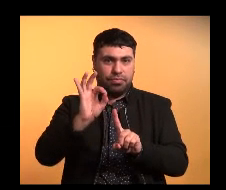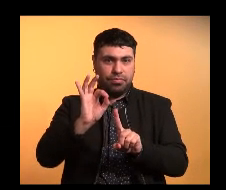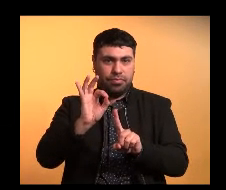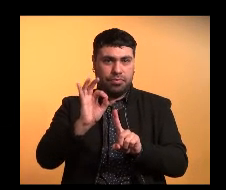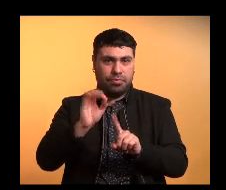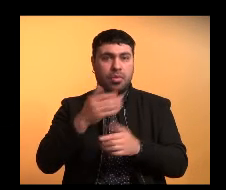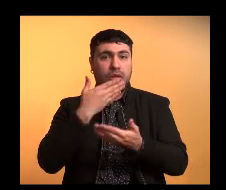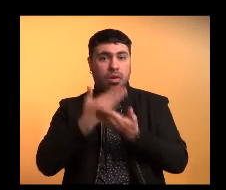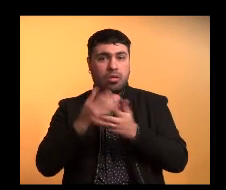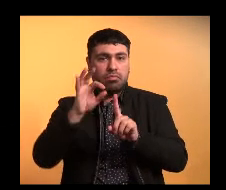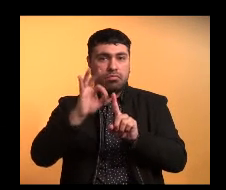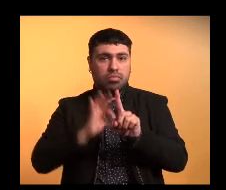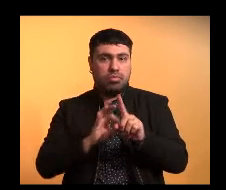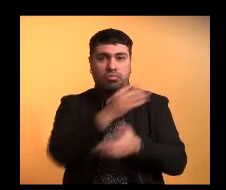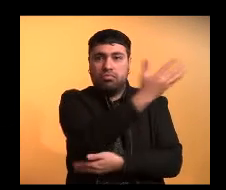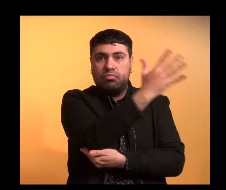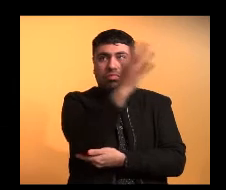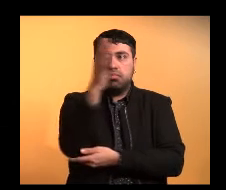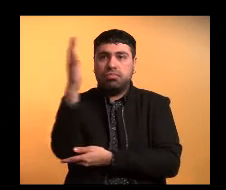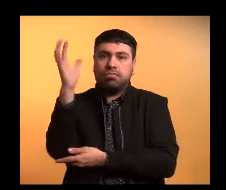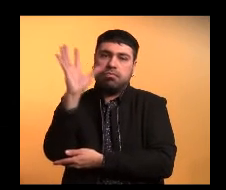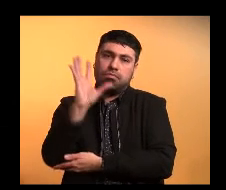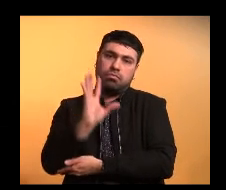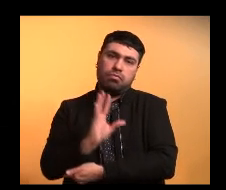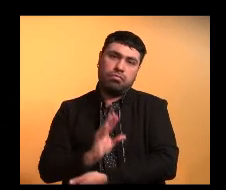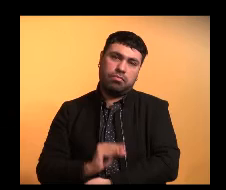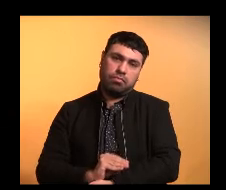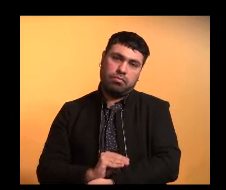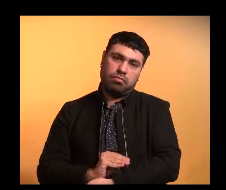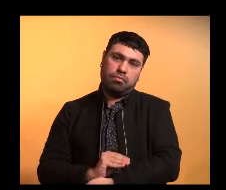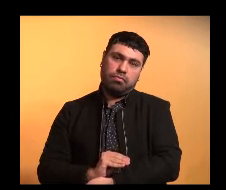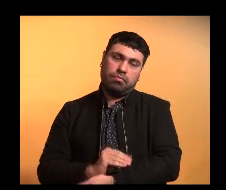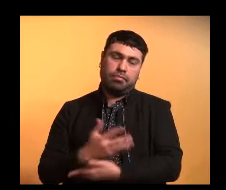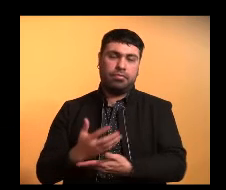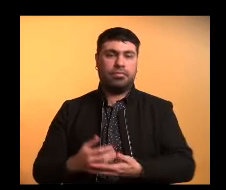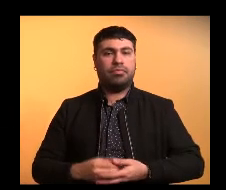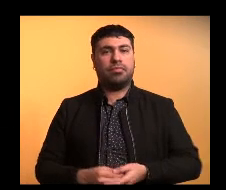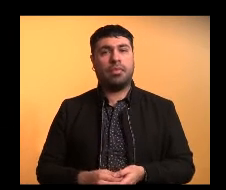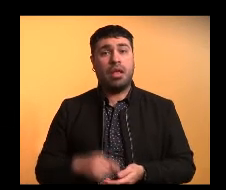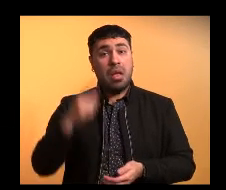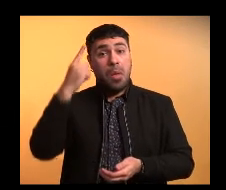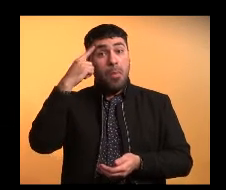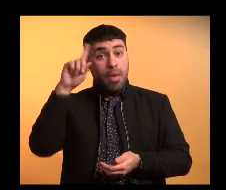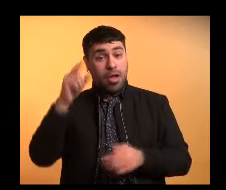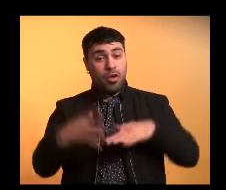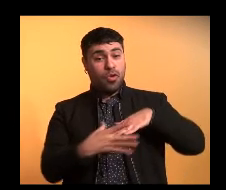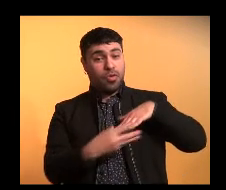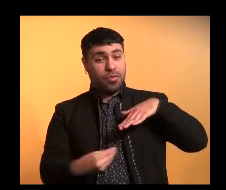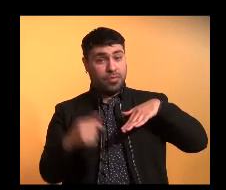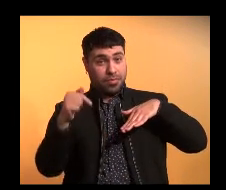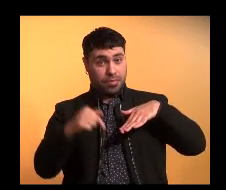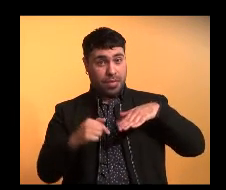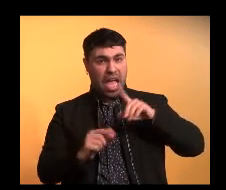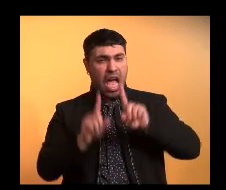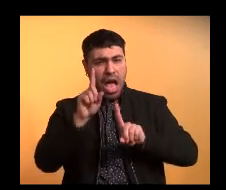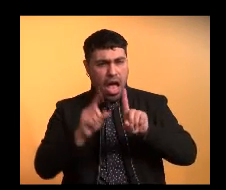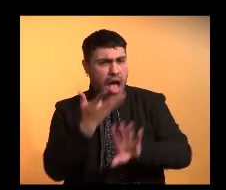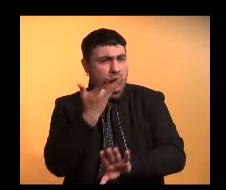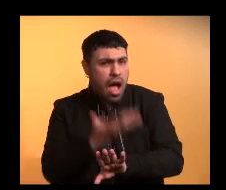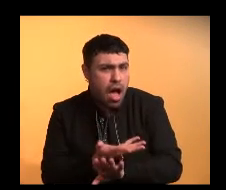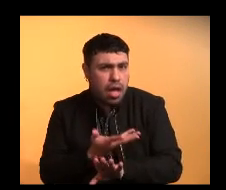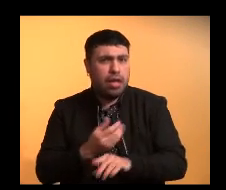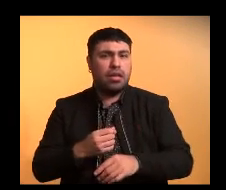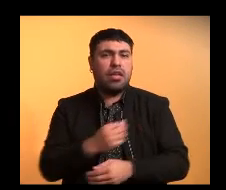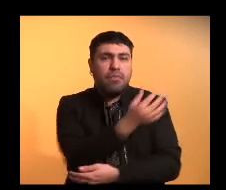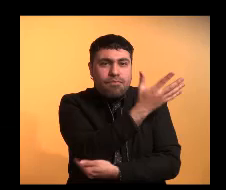interrumpido. Eso no quiere decir que en Antártica no tengamos bosques. Los bosques de algas que existen en otros lugares